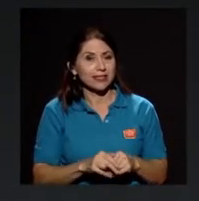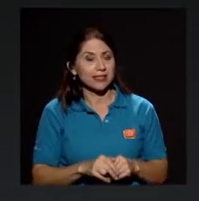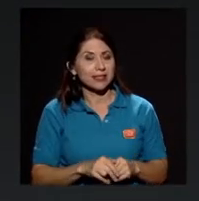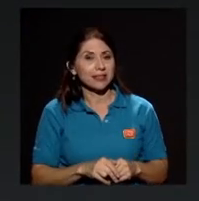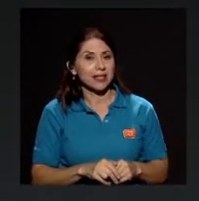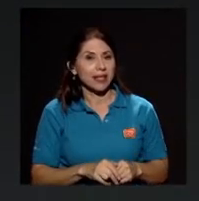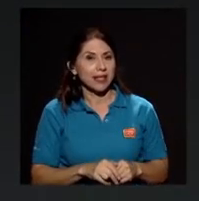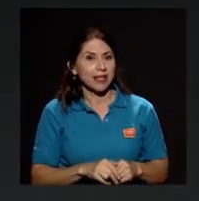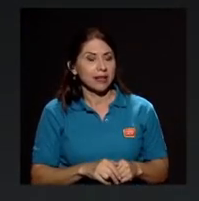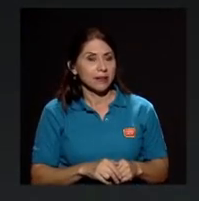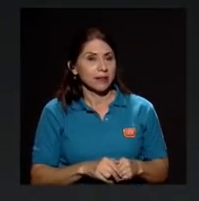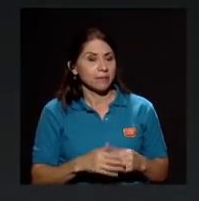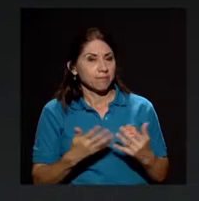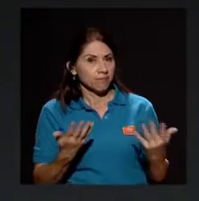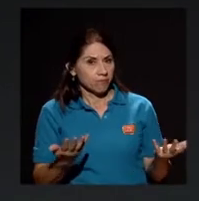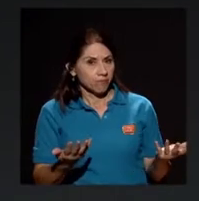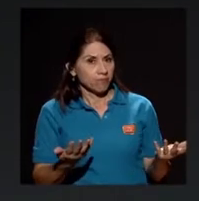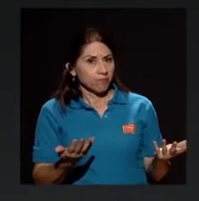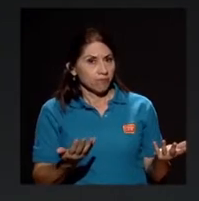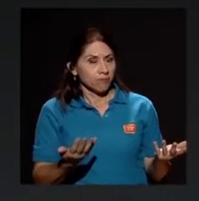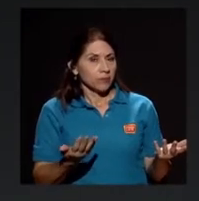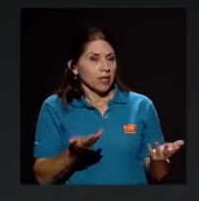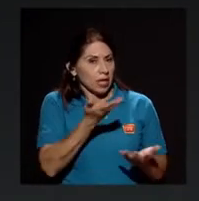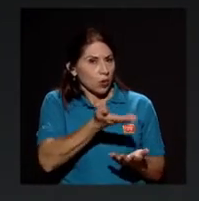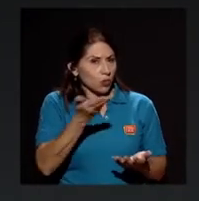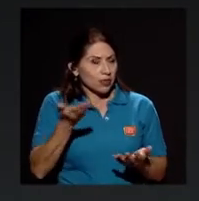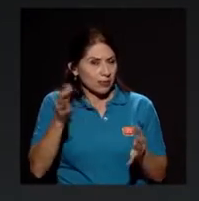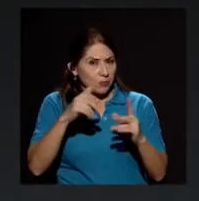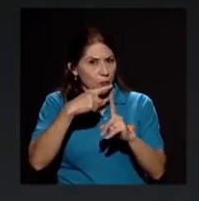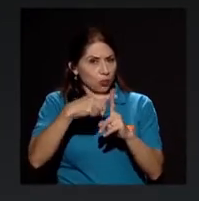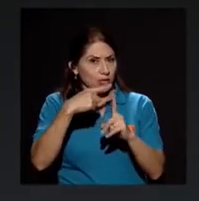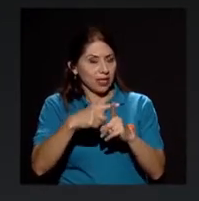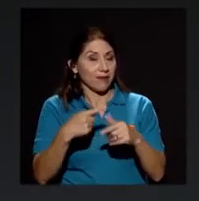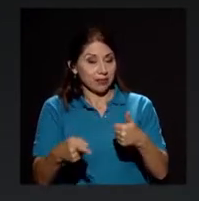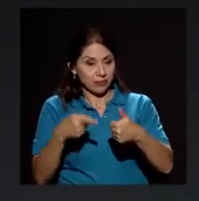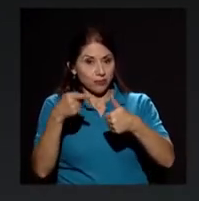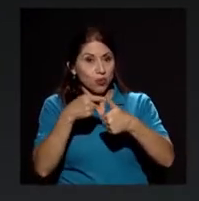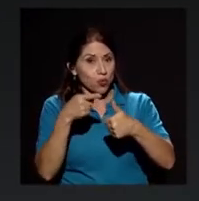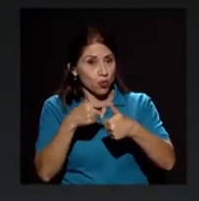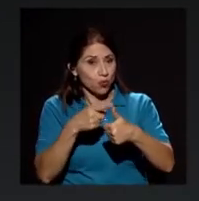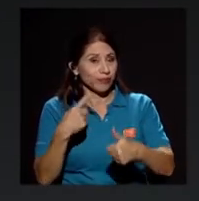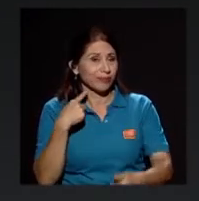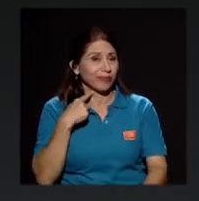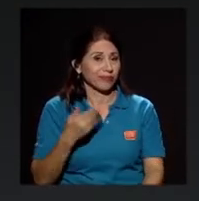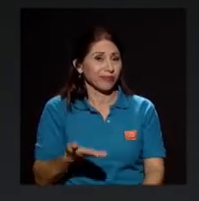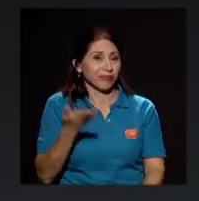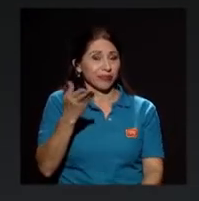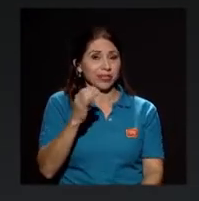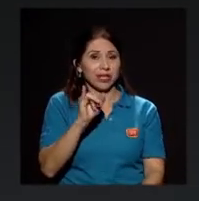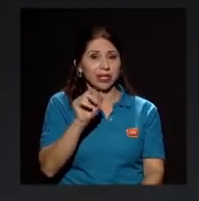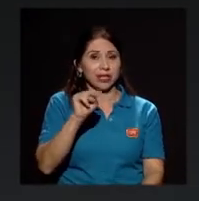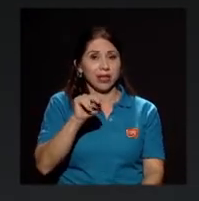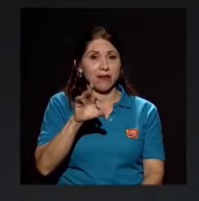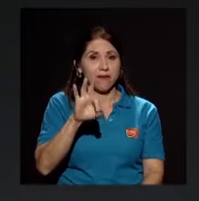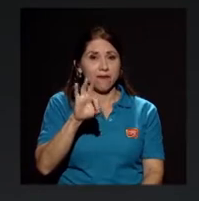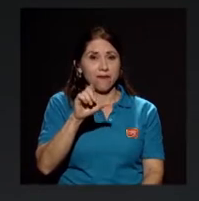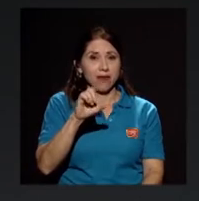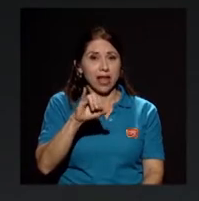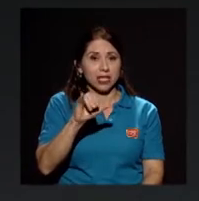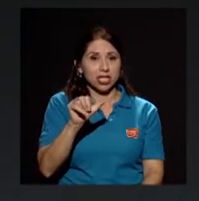notas relativamente positivas una me parece a mí que es la inflación ya que aunque lamentablemente estamos